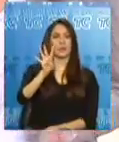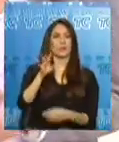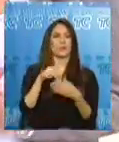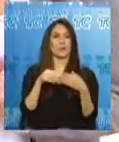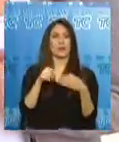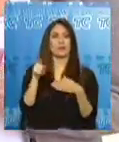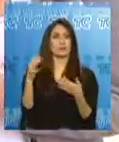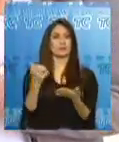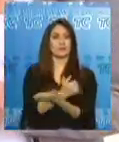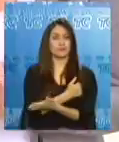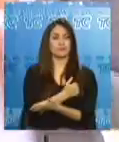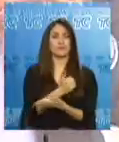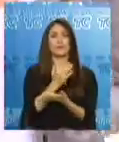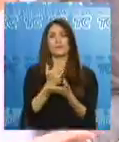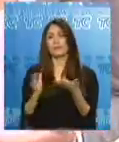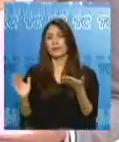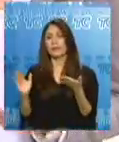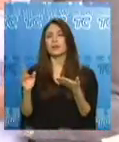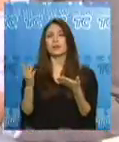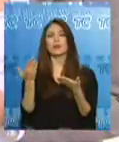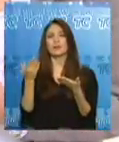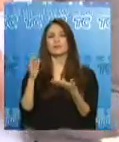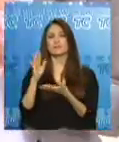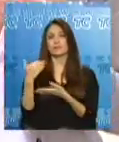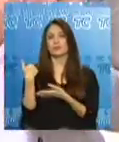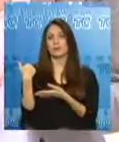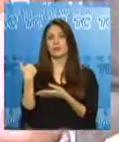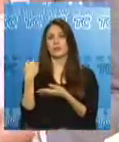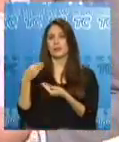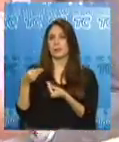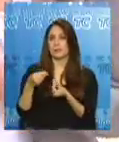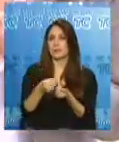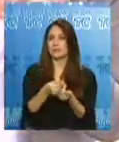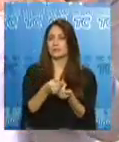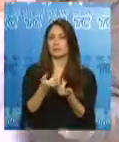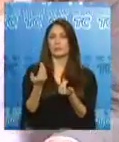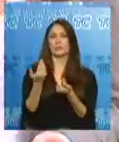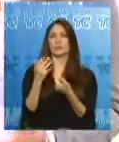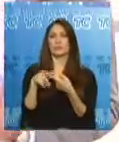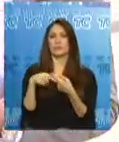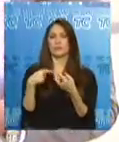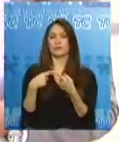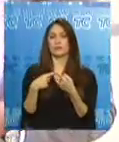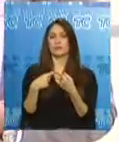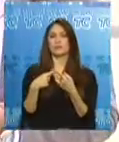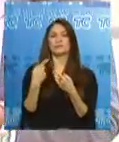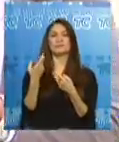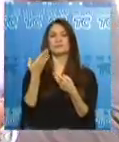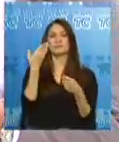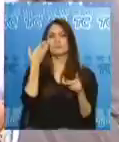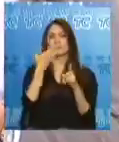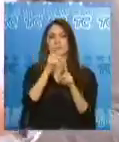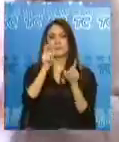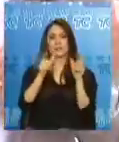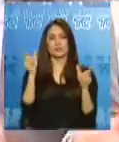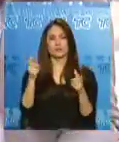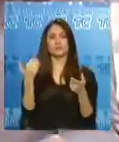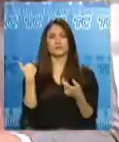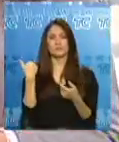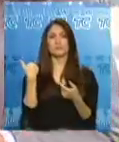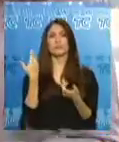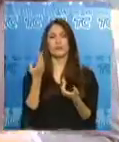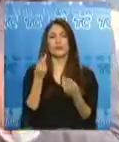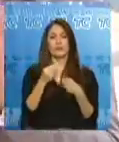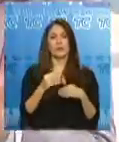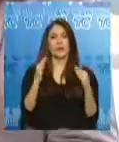esta ganancia ordinaria cubre los rendimientos de los inversionistas, cubre también la expectativa de las personas que tienen un